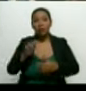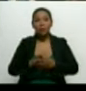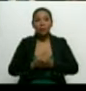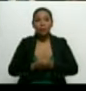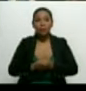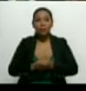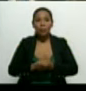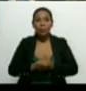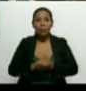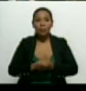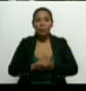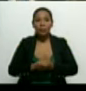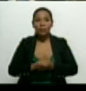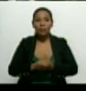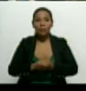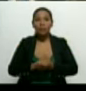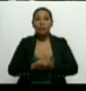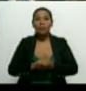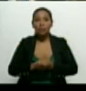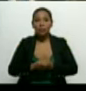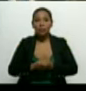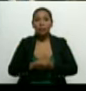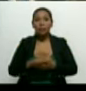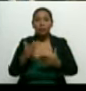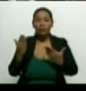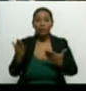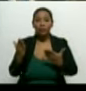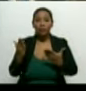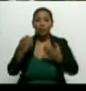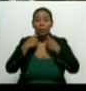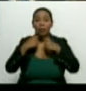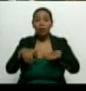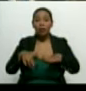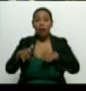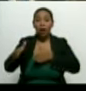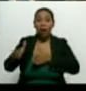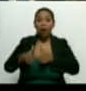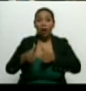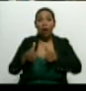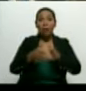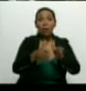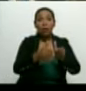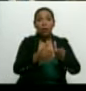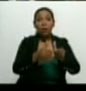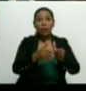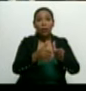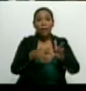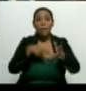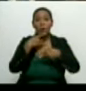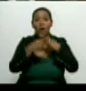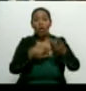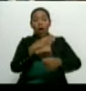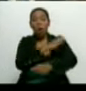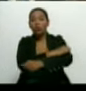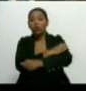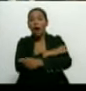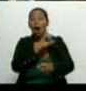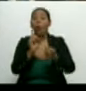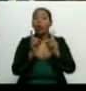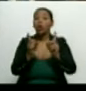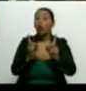territorio nacional. Pero hemos perdido el rumbo. El egocentrismo, la codicia del mundo político opositor en alguno de